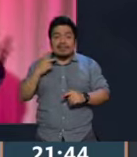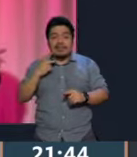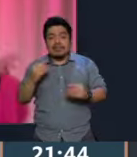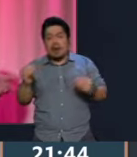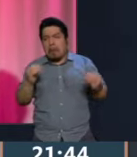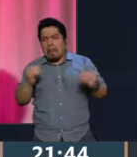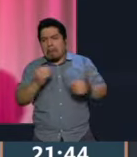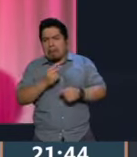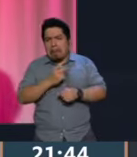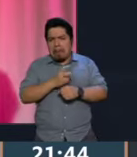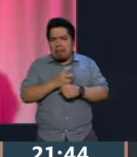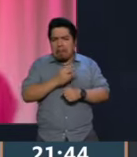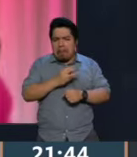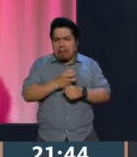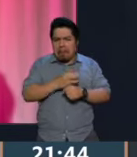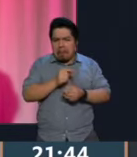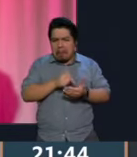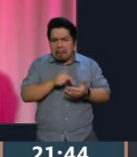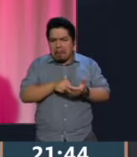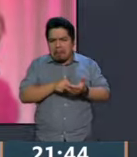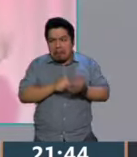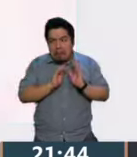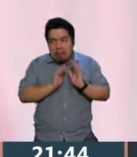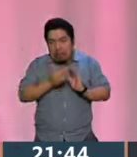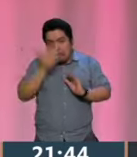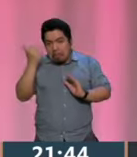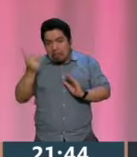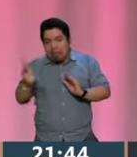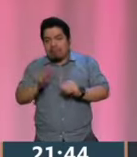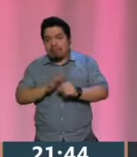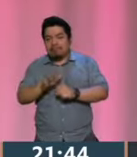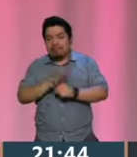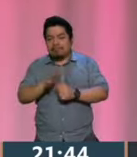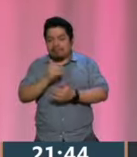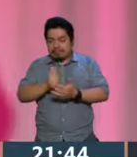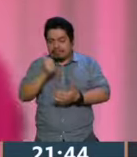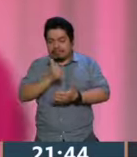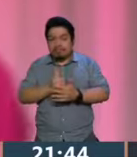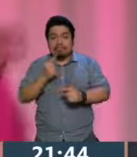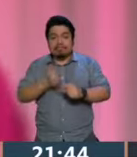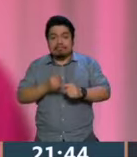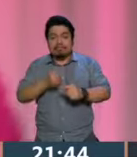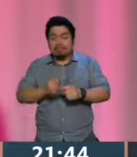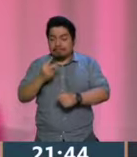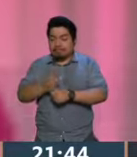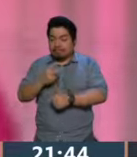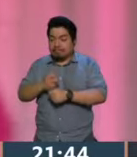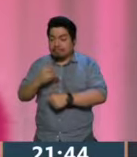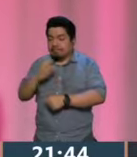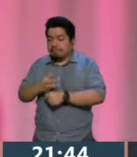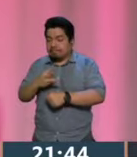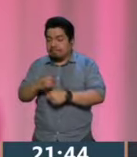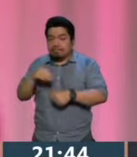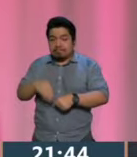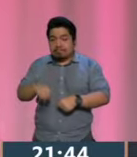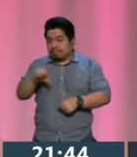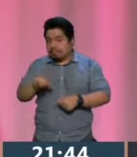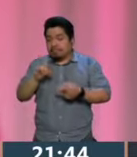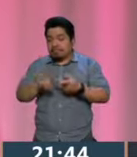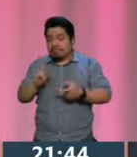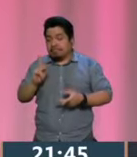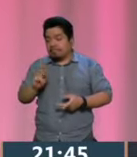el segundo y tercer lugar. Ya sabrán, a ver, la ciudadanía decidirá quién será el segundo o el tercer lugar, el Movimiento Ciudadano o el